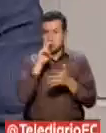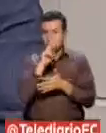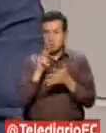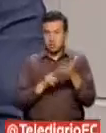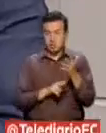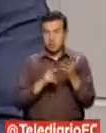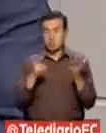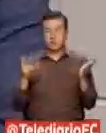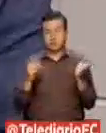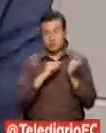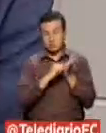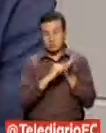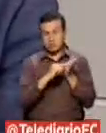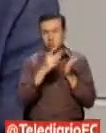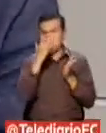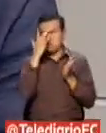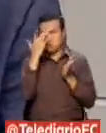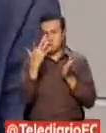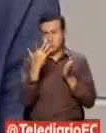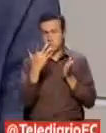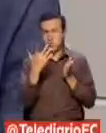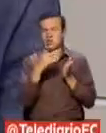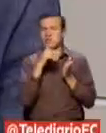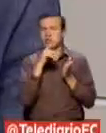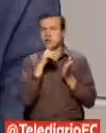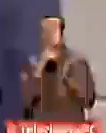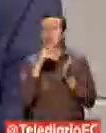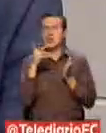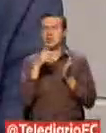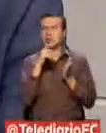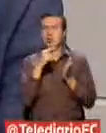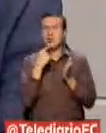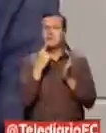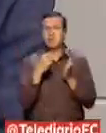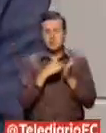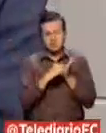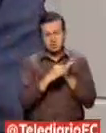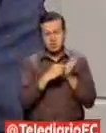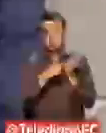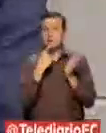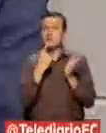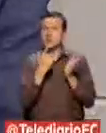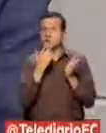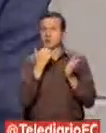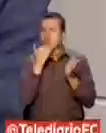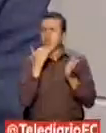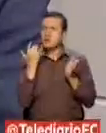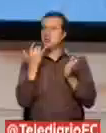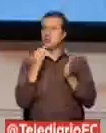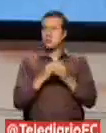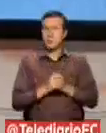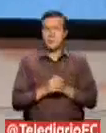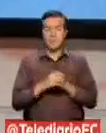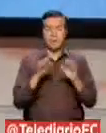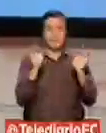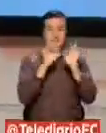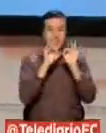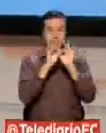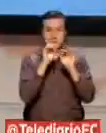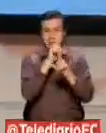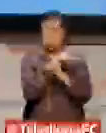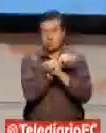lectores. ¿De qué manera se realiza la filtración de este tipo de contenidos? Las políticas de Facebook y